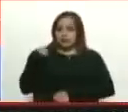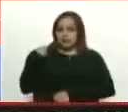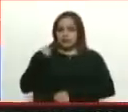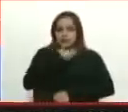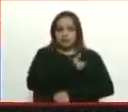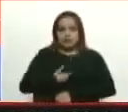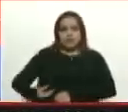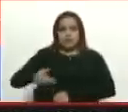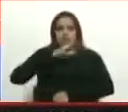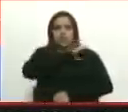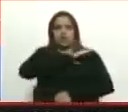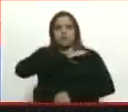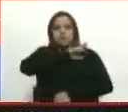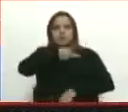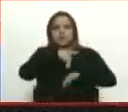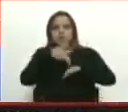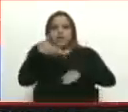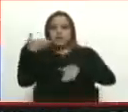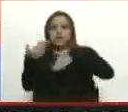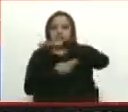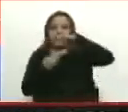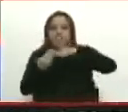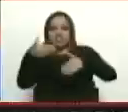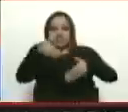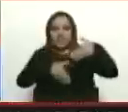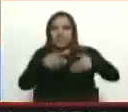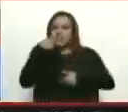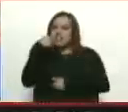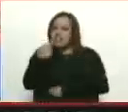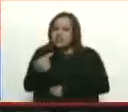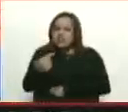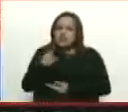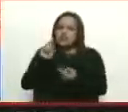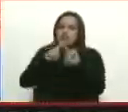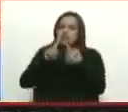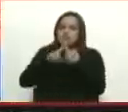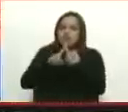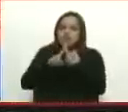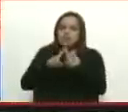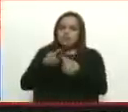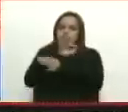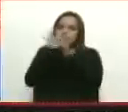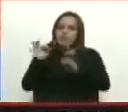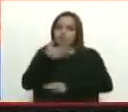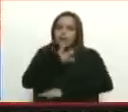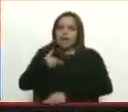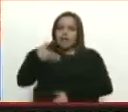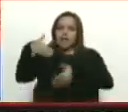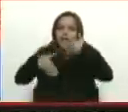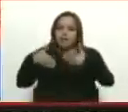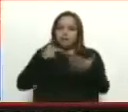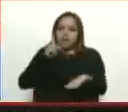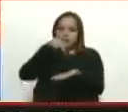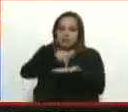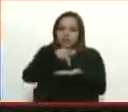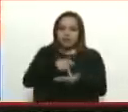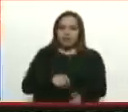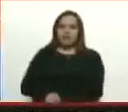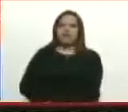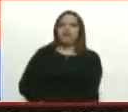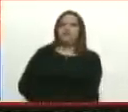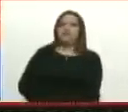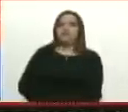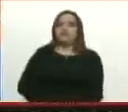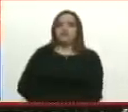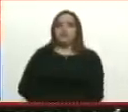de la Comisión Nacional de Primaria, Jesús María Casal, ha dicho que como una de las condiciones para postularse, los